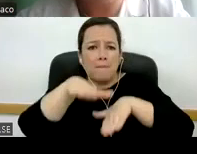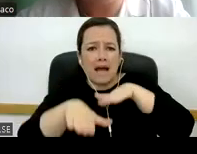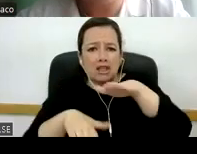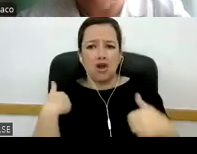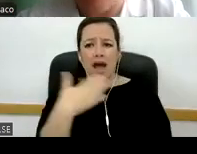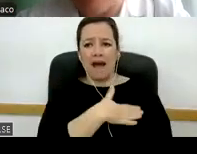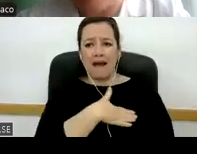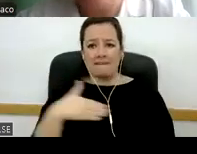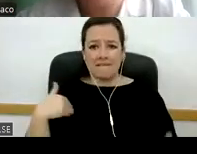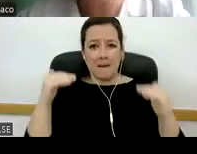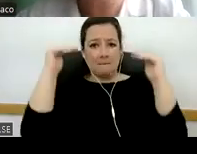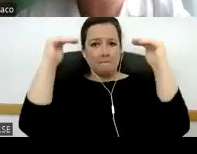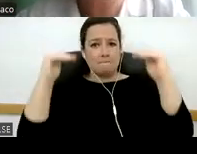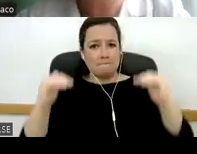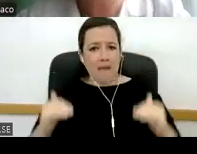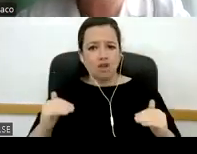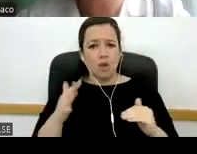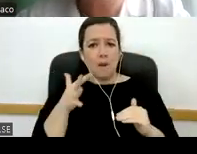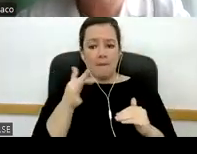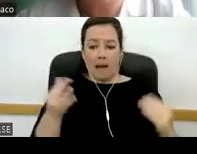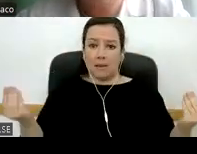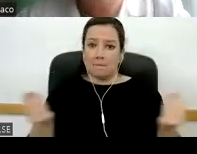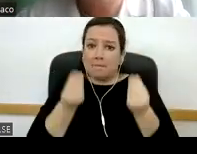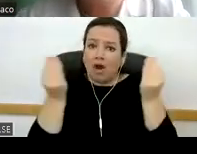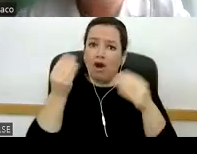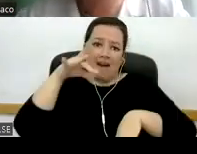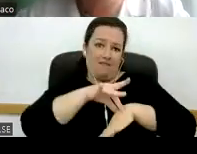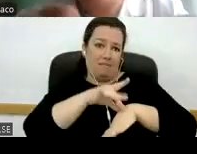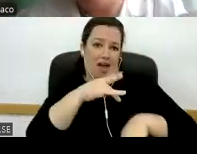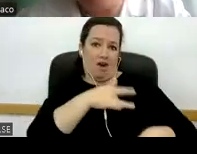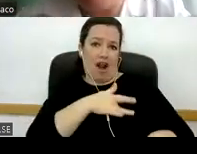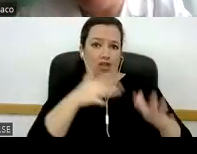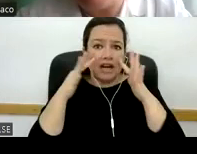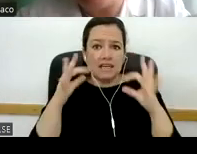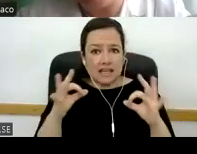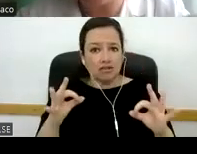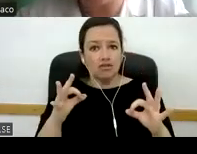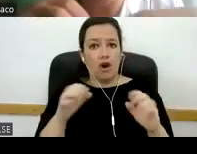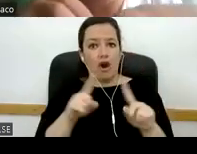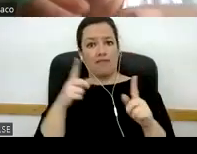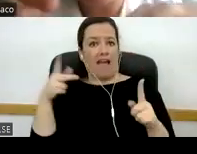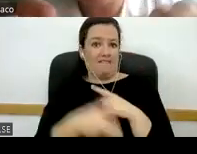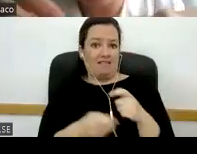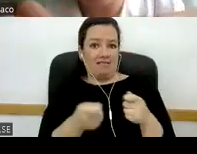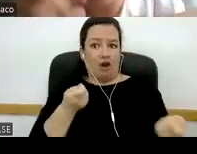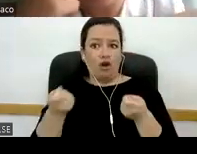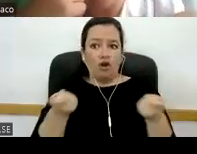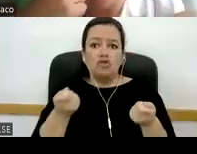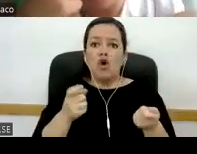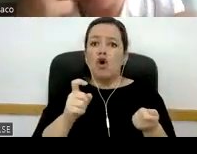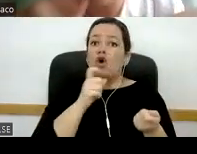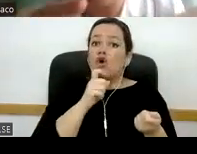de disminuir, de mejorar nuestro riesgo cardiovascular, pues una manera de abordarlo que no